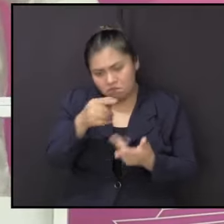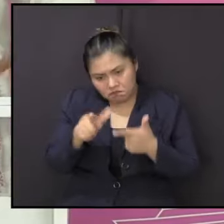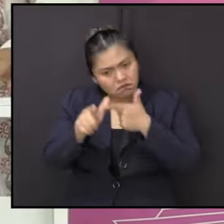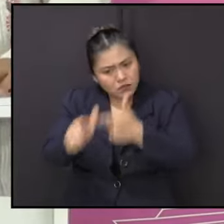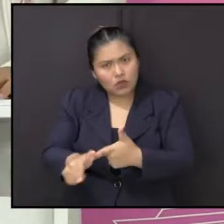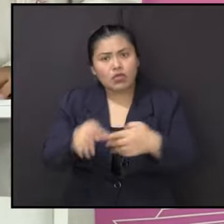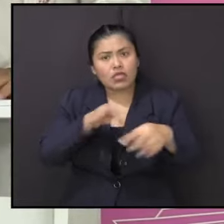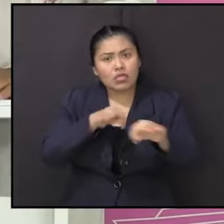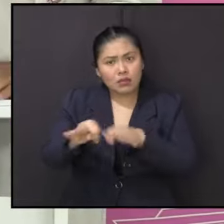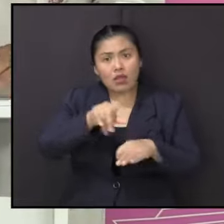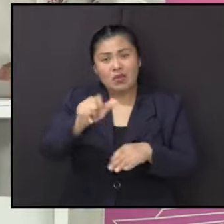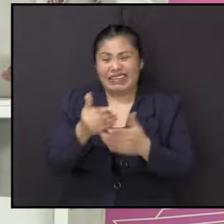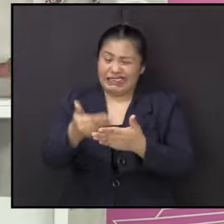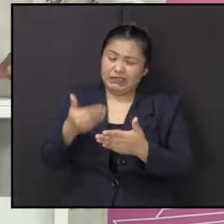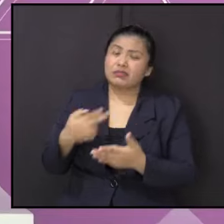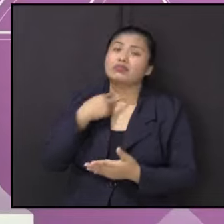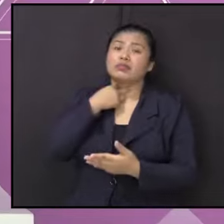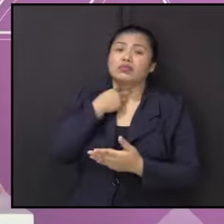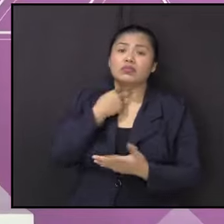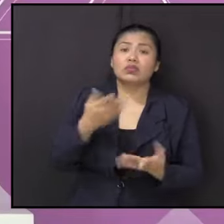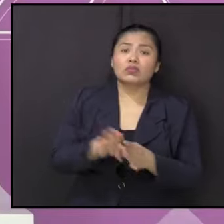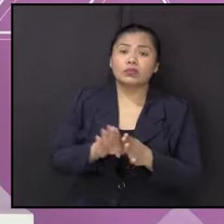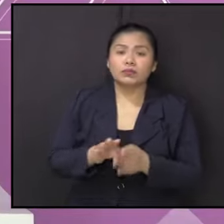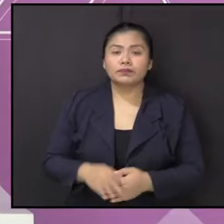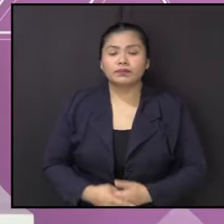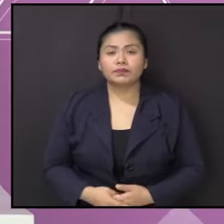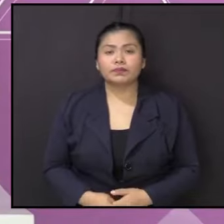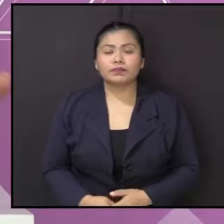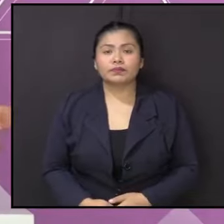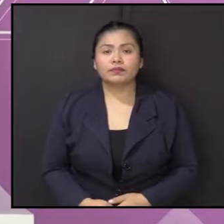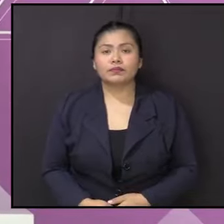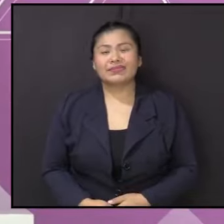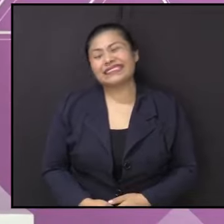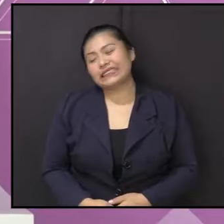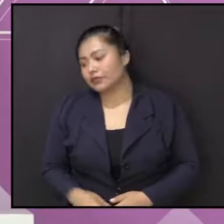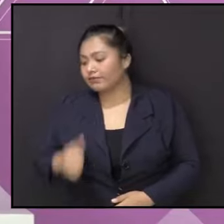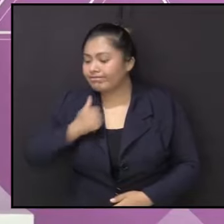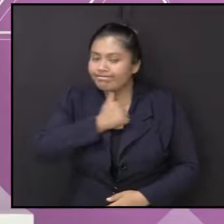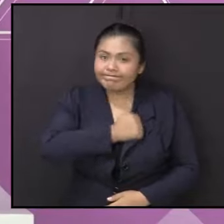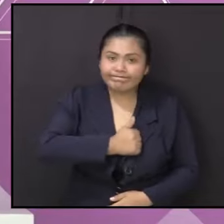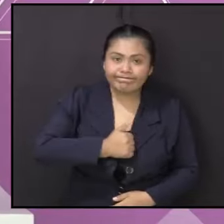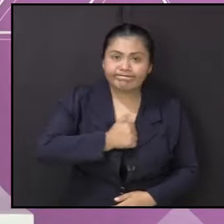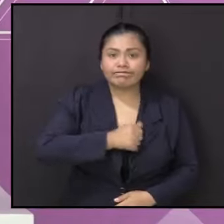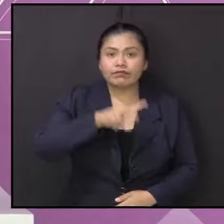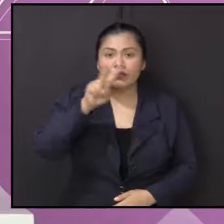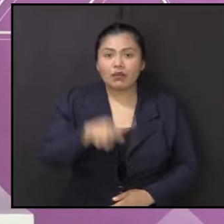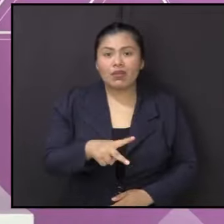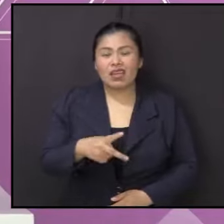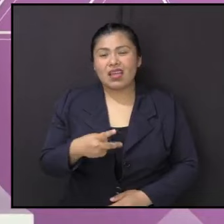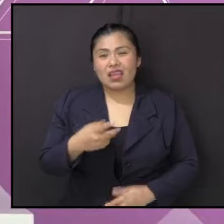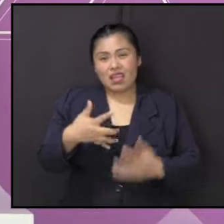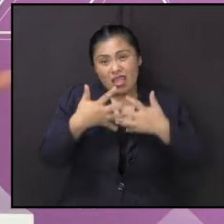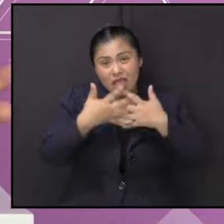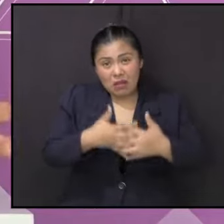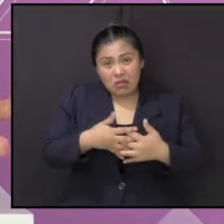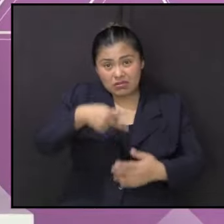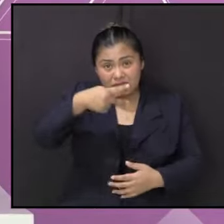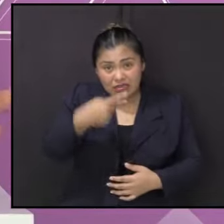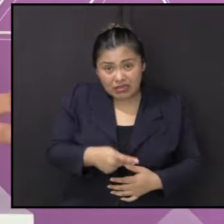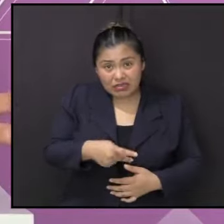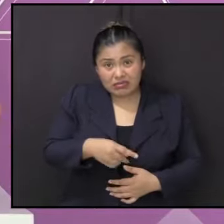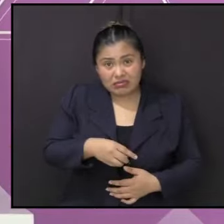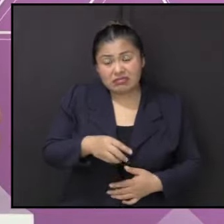enfrentado una crisis económica? Bueno, de entrada, es muy lamentable que muchas empresas se vayan de nuestra ciudad,